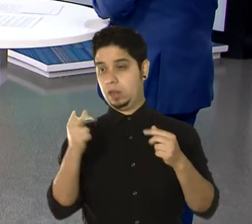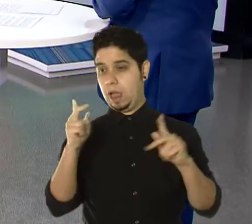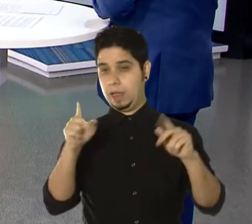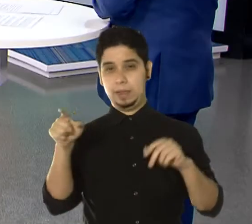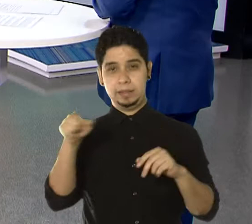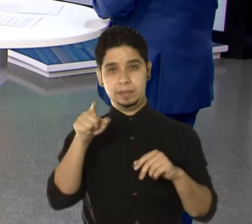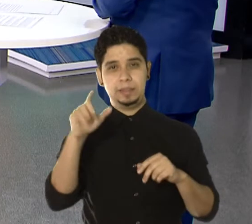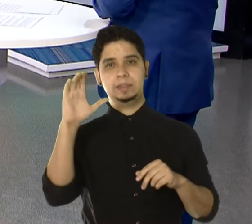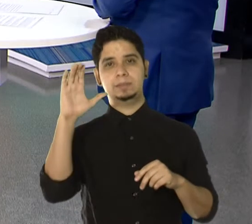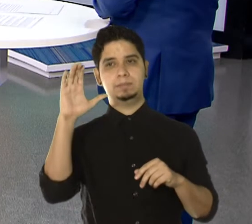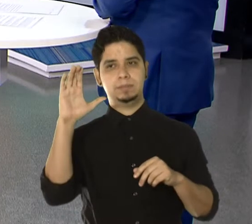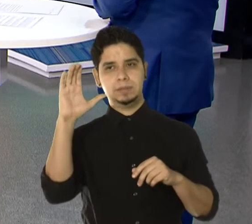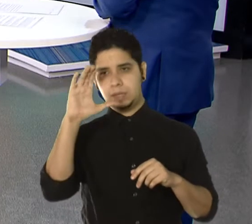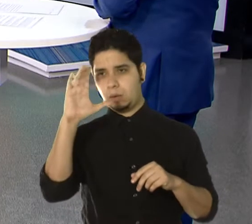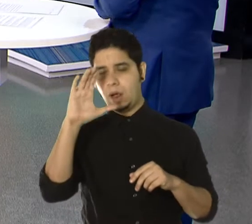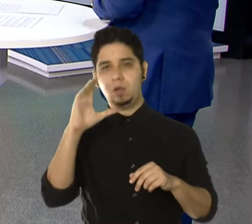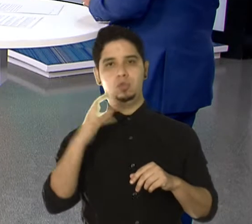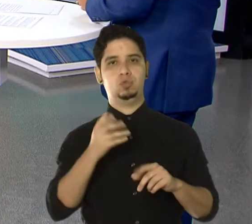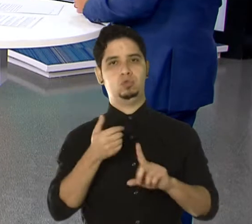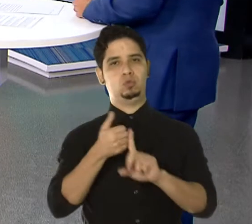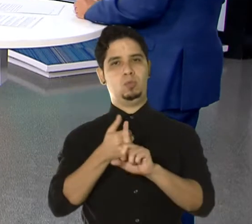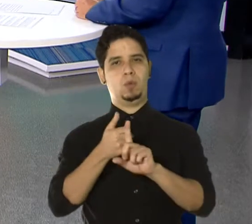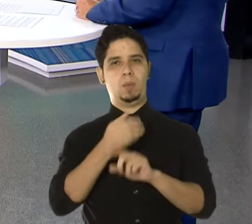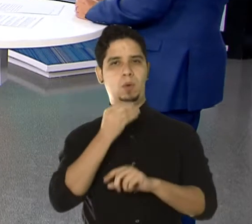a buscar un hogar propio, ¿verdad?